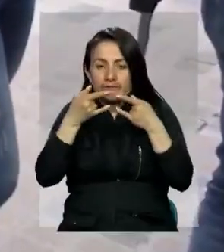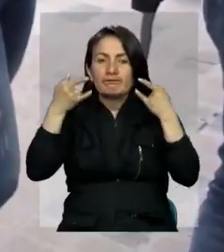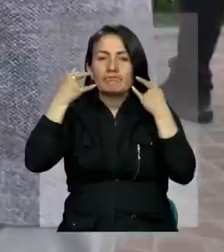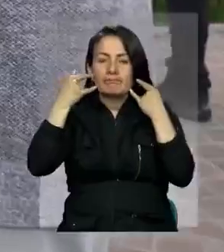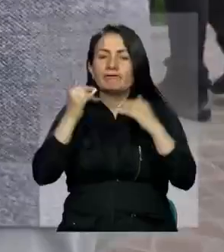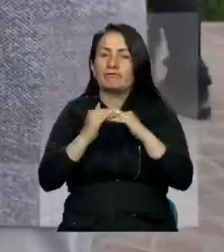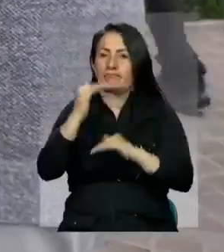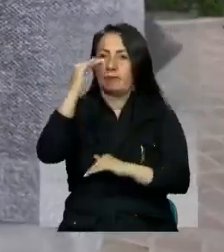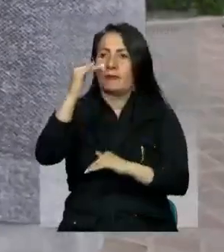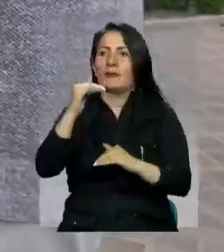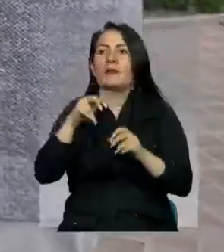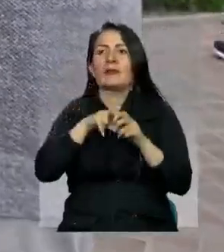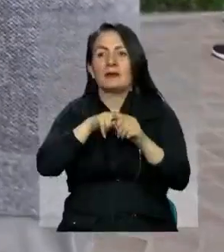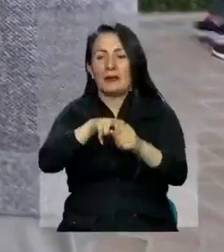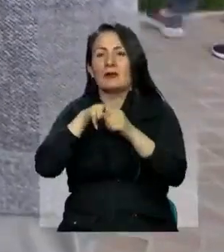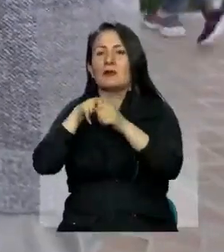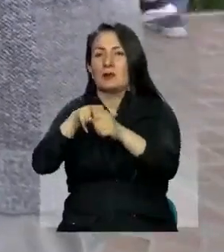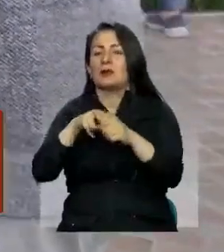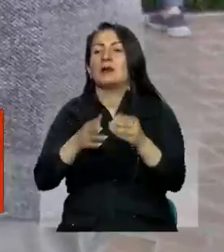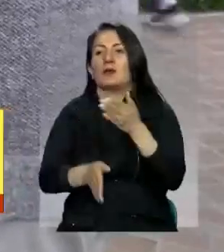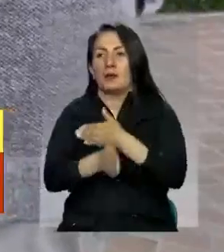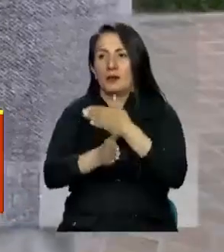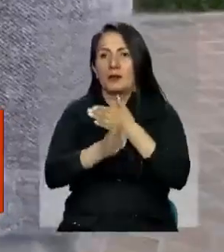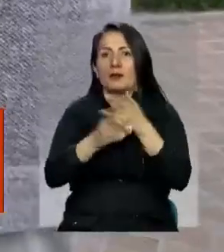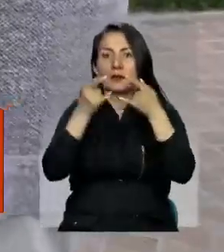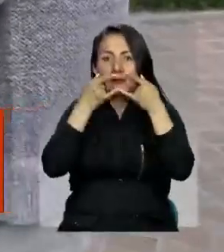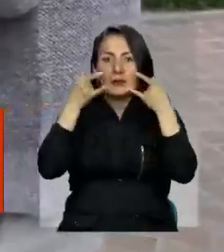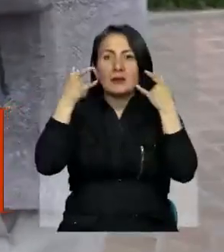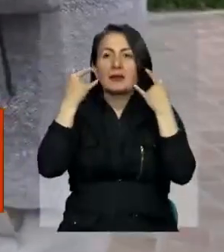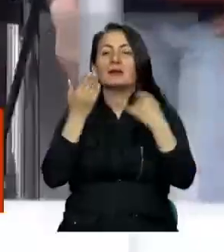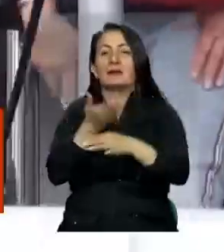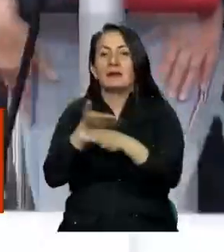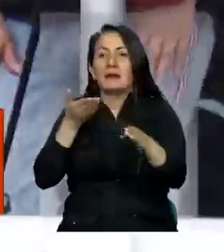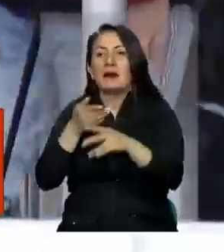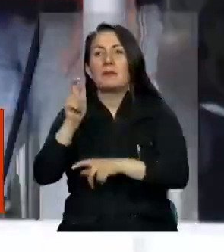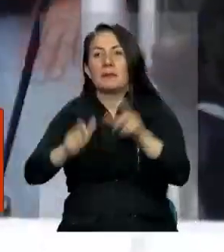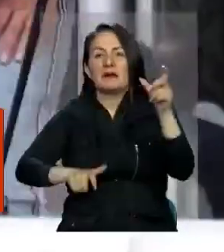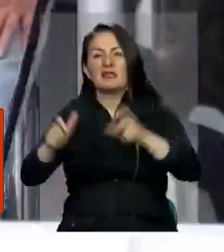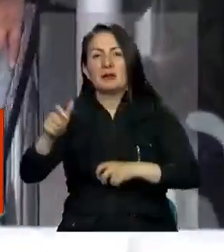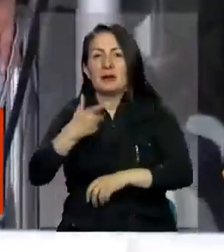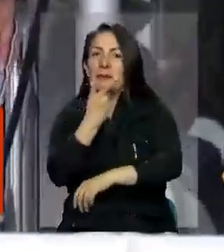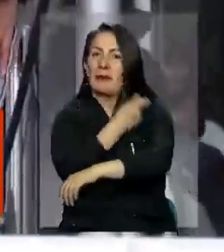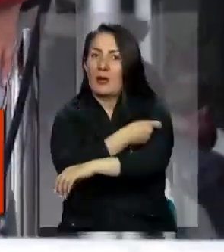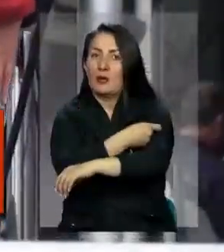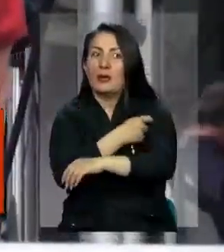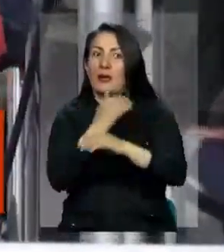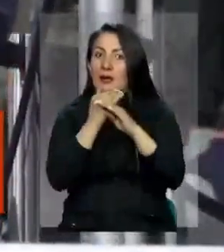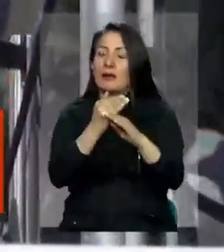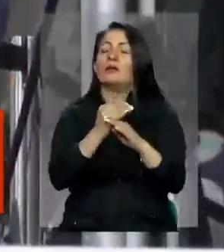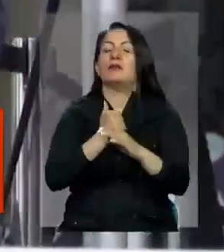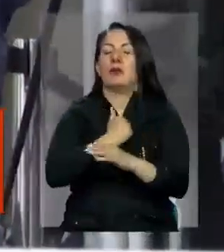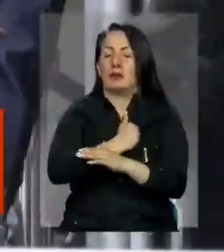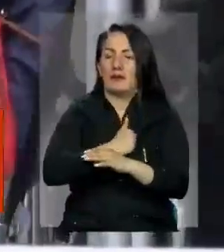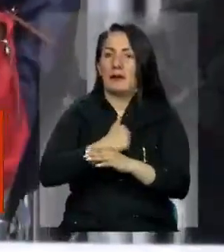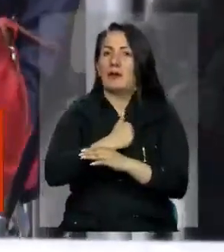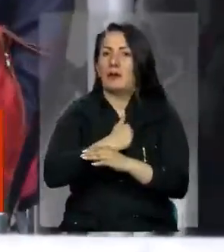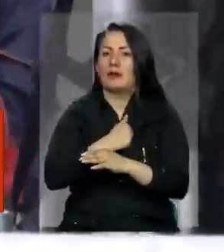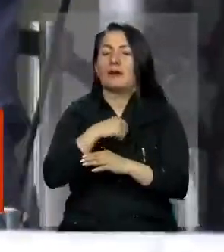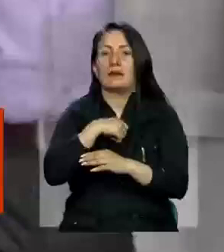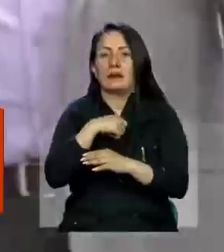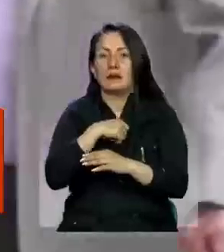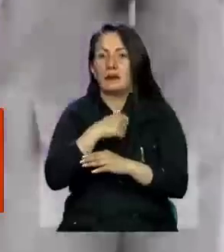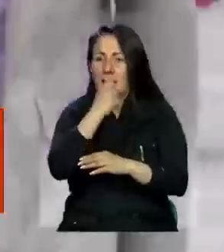transporte público la medida sigue vigente. También se exigirá a las personas que no estén vacunadas contra el COVID-19, quienes tengan